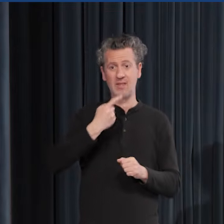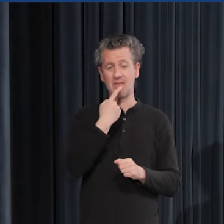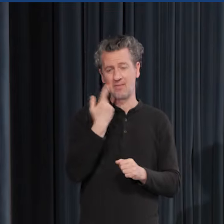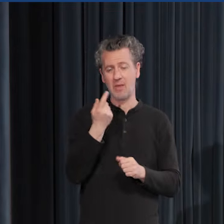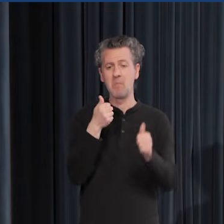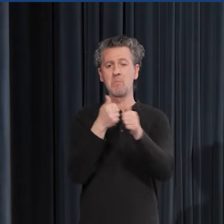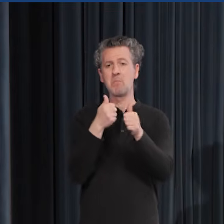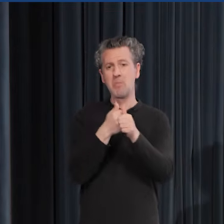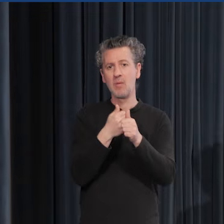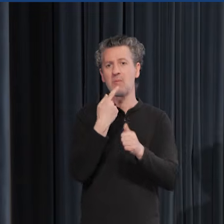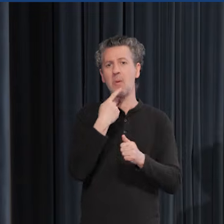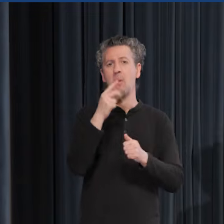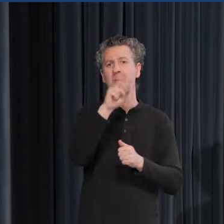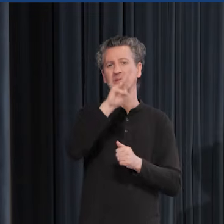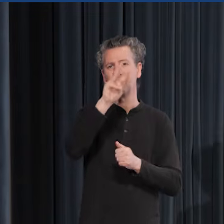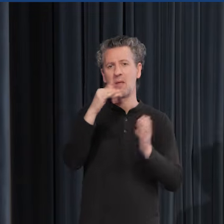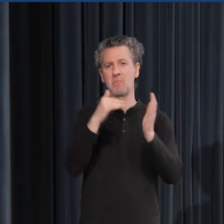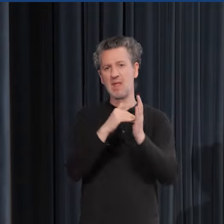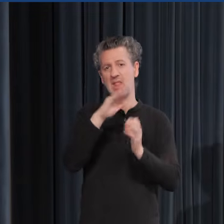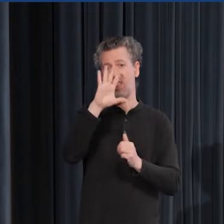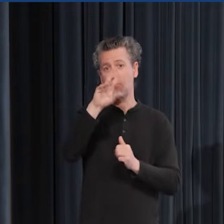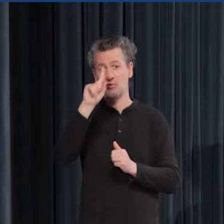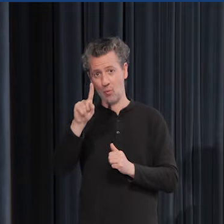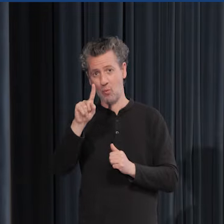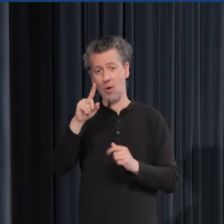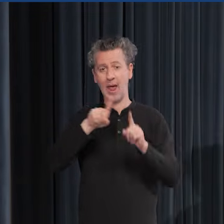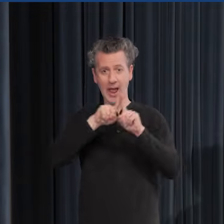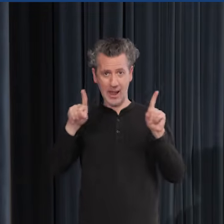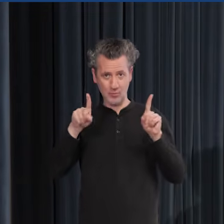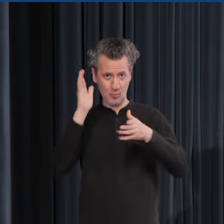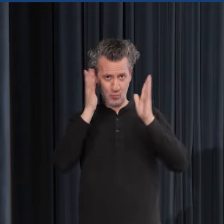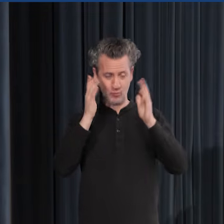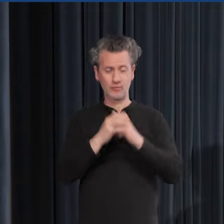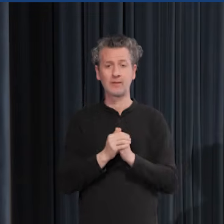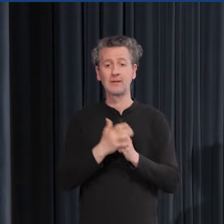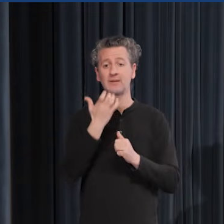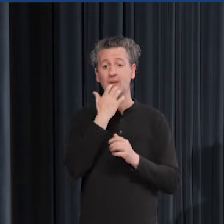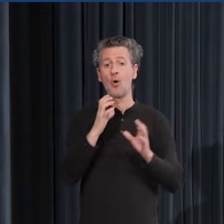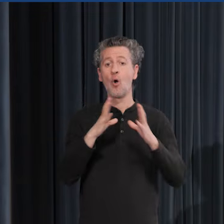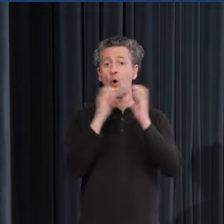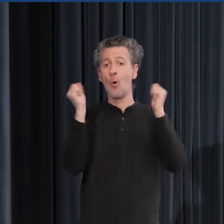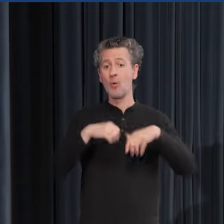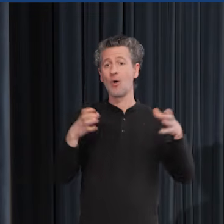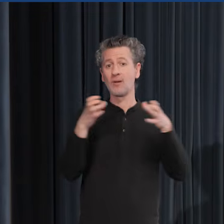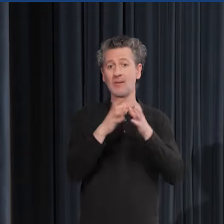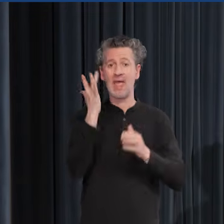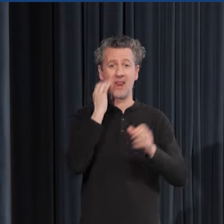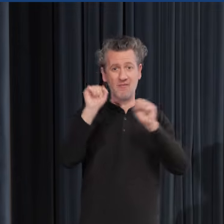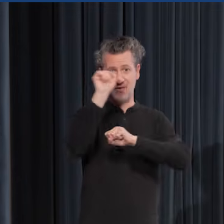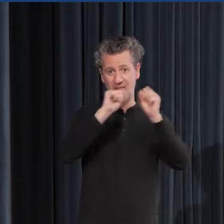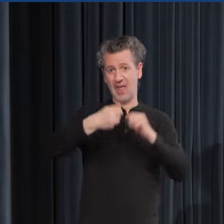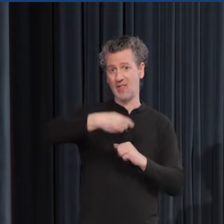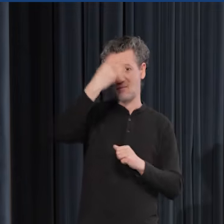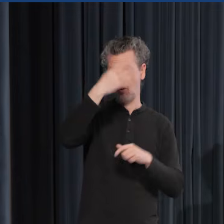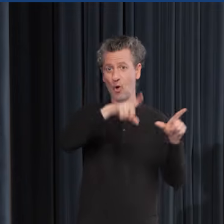suelto en 23.051,90 euros anuales y por otra parte, si vemos el convenio colectivo de la limpieza de edificios y locales, también de